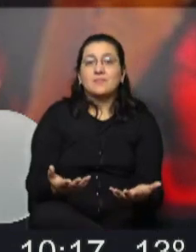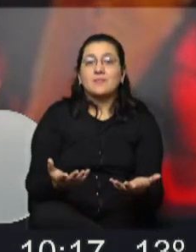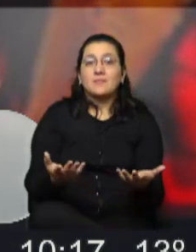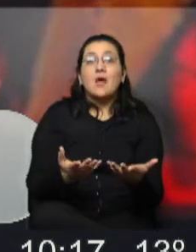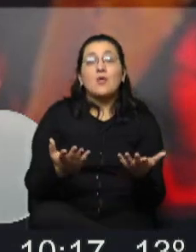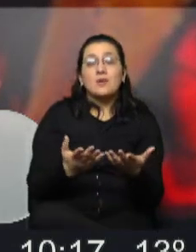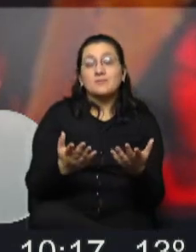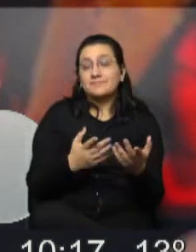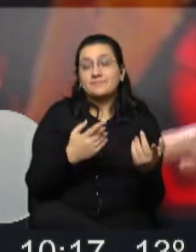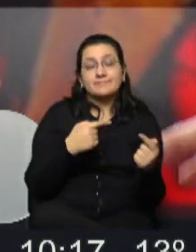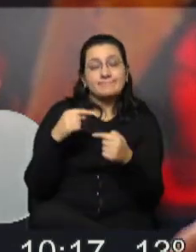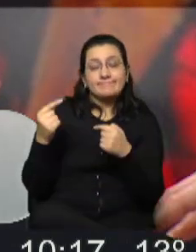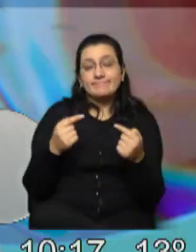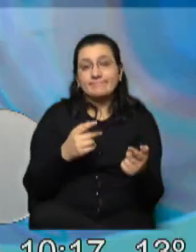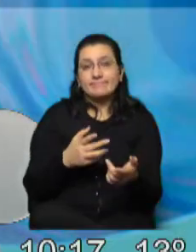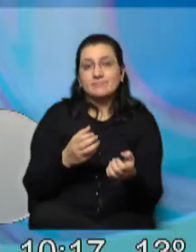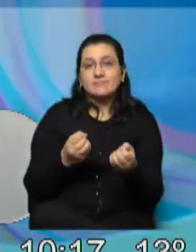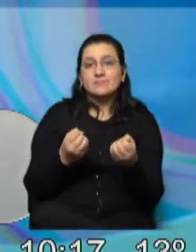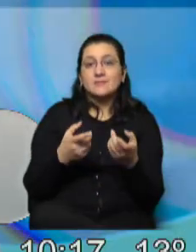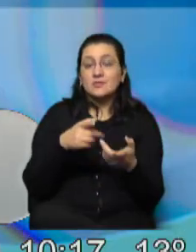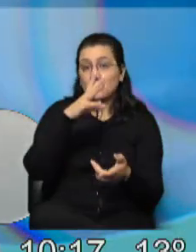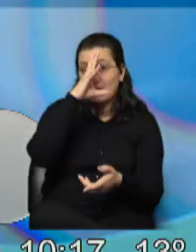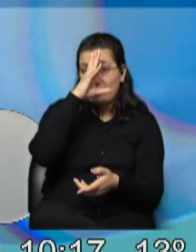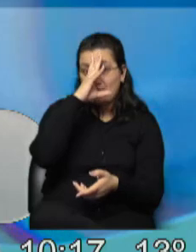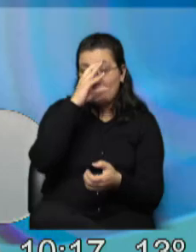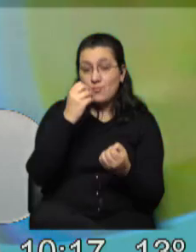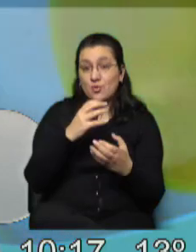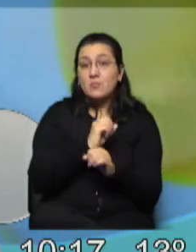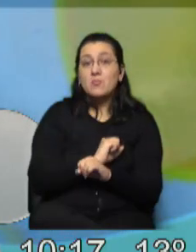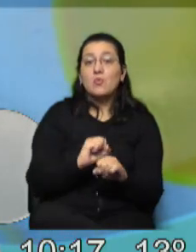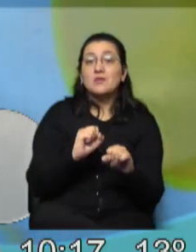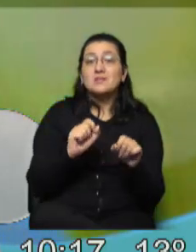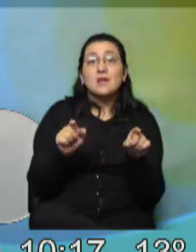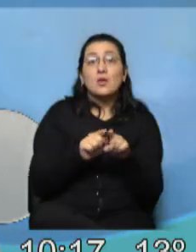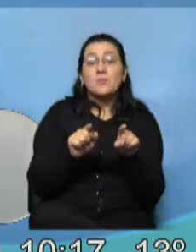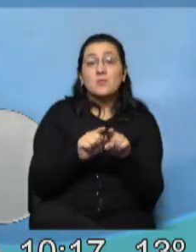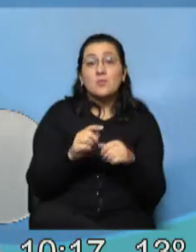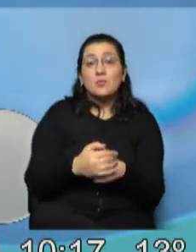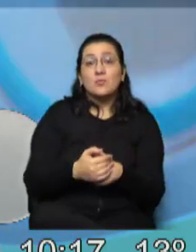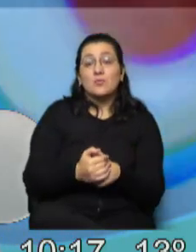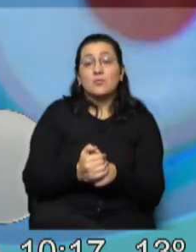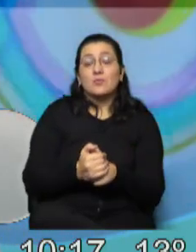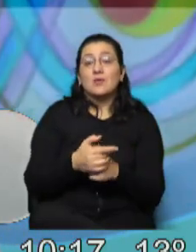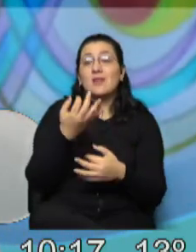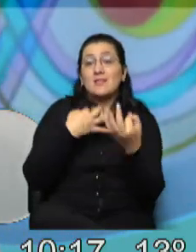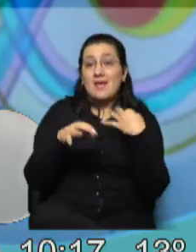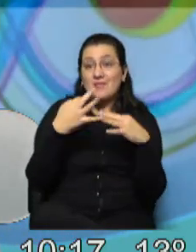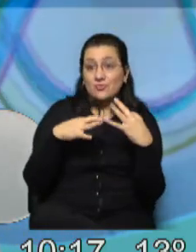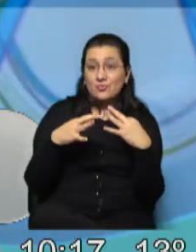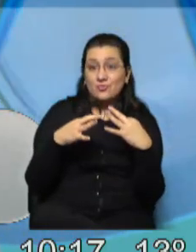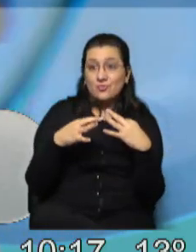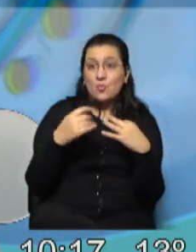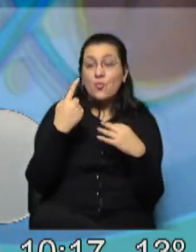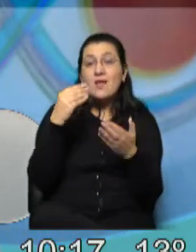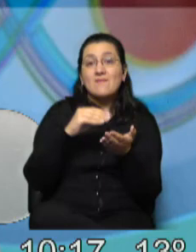nos vamos a dar con todo. Y es en el carnaval, ¿no? Porque podrías aplicar eso mismo en el teatro. Pero vos una vez